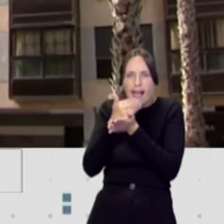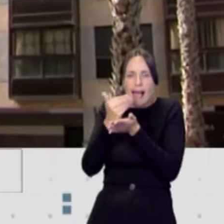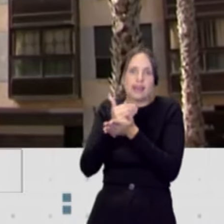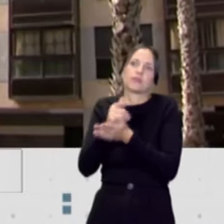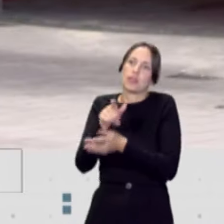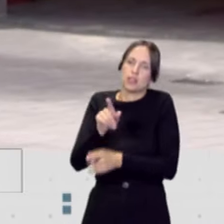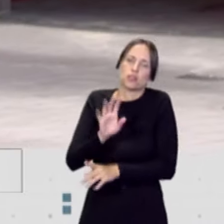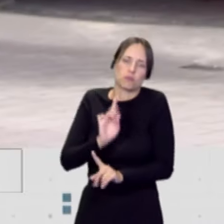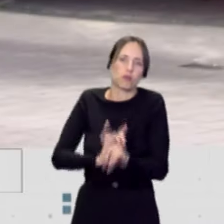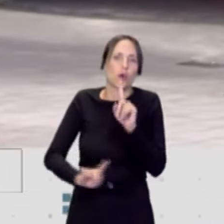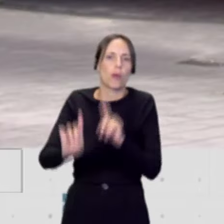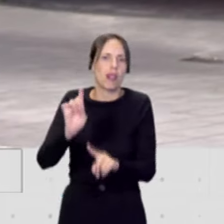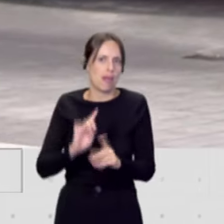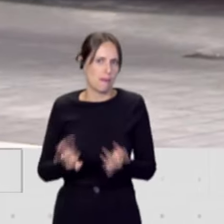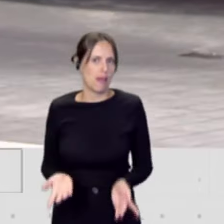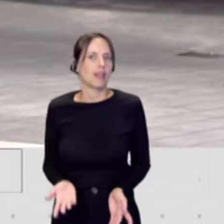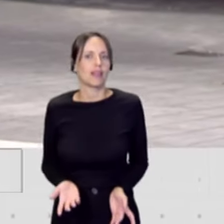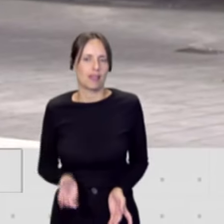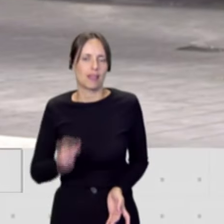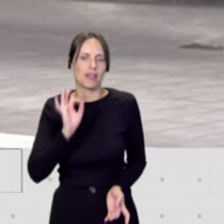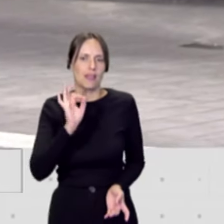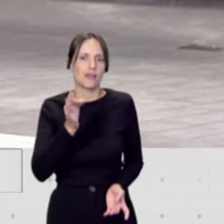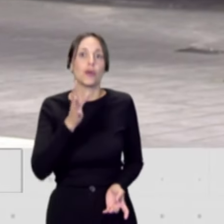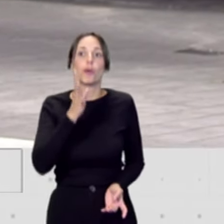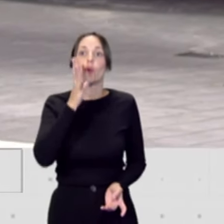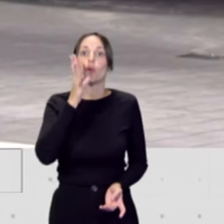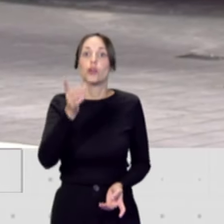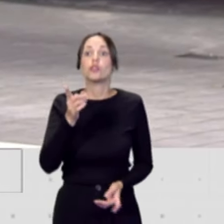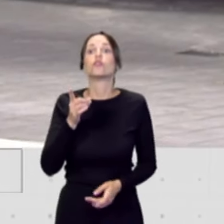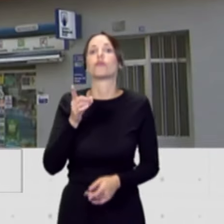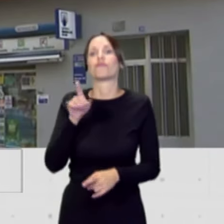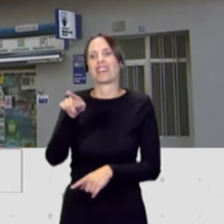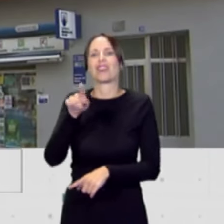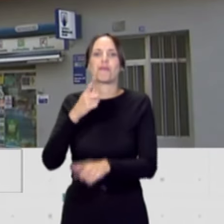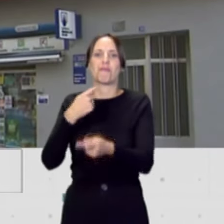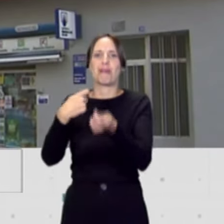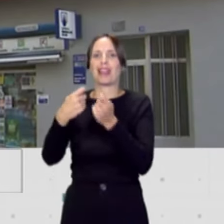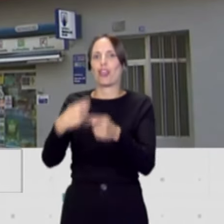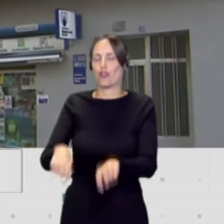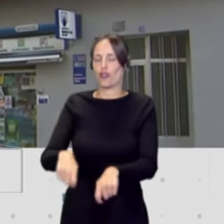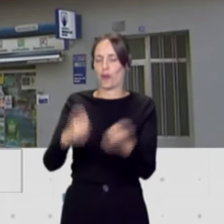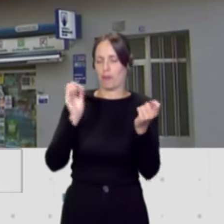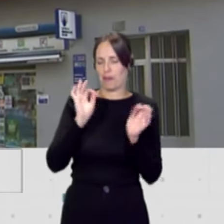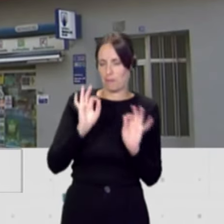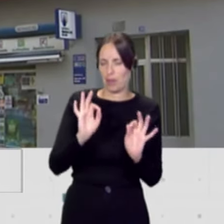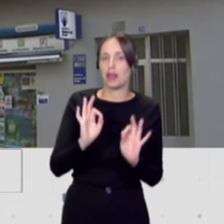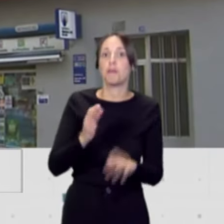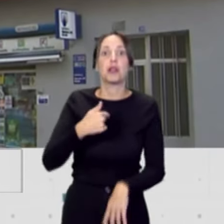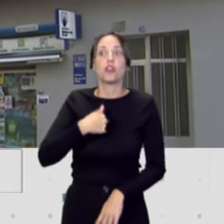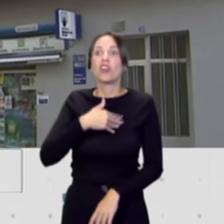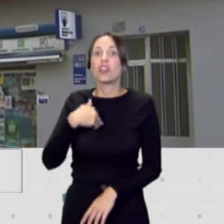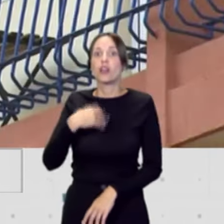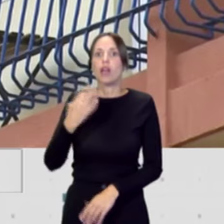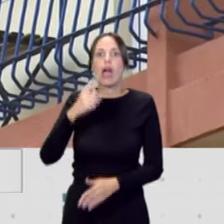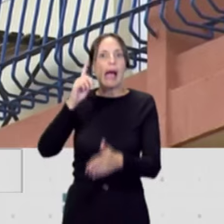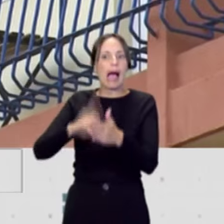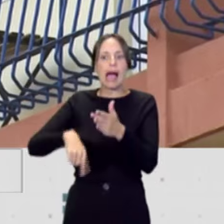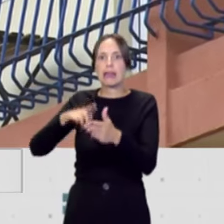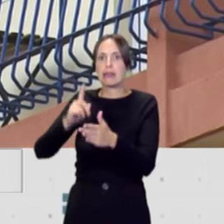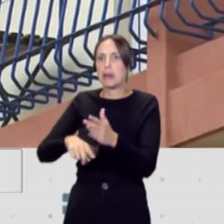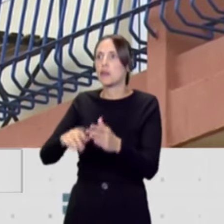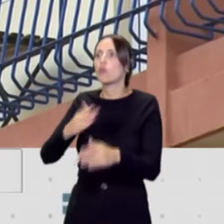también pues están desbaratando el mercado. Pero yo lo que quiero es acceder a una vivienda, de quien sea, mientras sea legal, sí, pero los sea